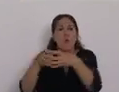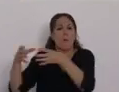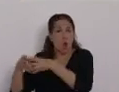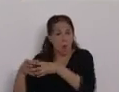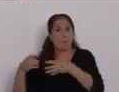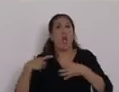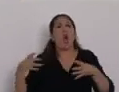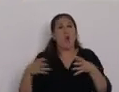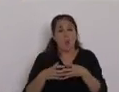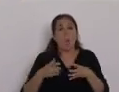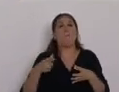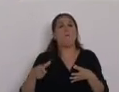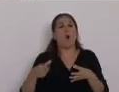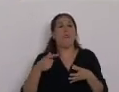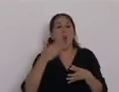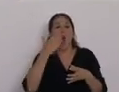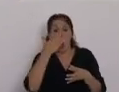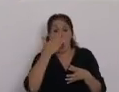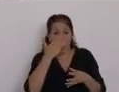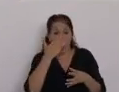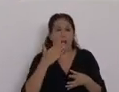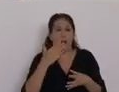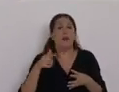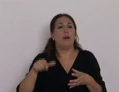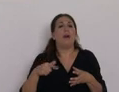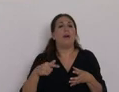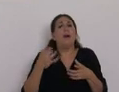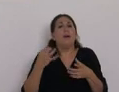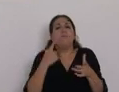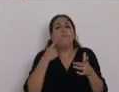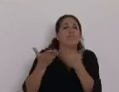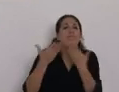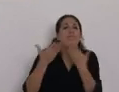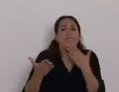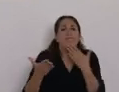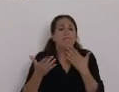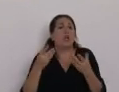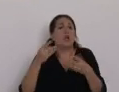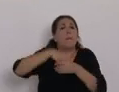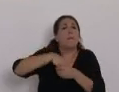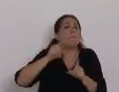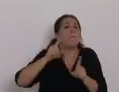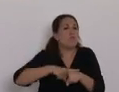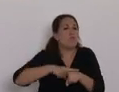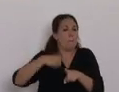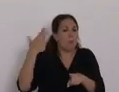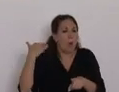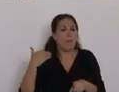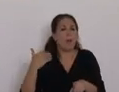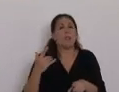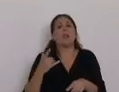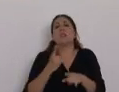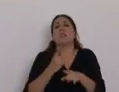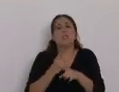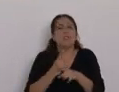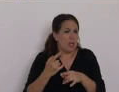un gran debate para intentar ganar la interna a la intervención federal que habíamos tenido en aquel momento. Y siempre la discusión, yo era